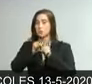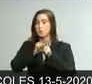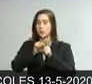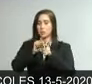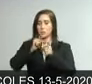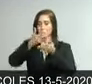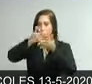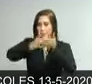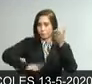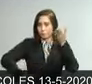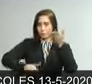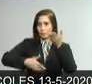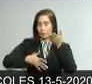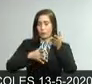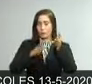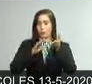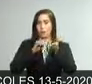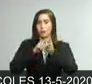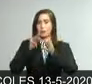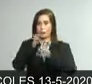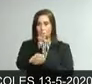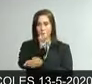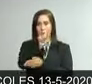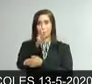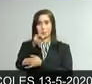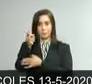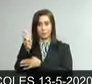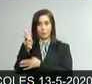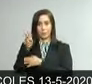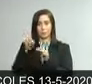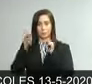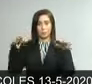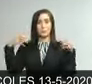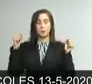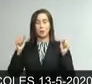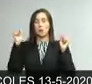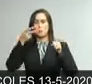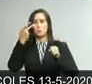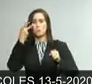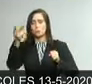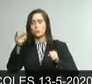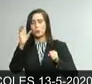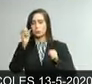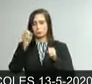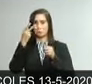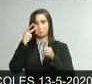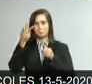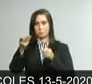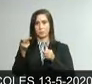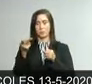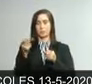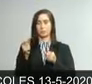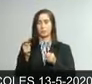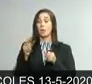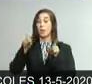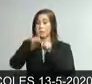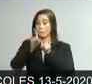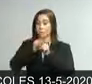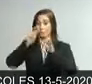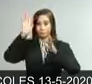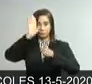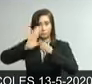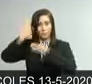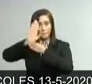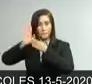boletín a la plataforma e igualmente los videos y fotografías